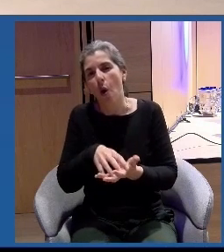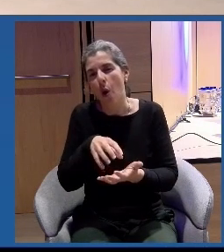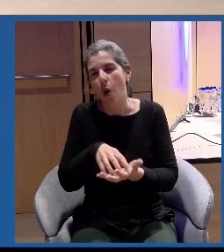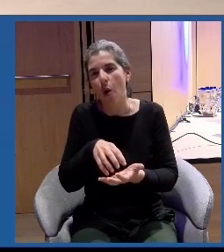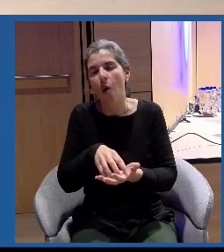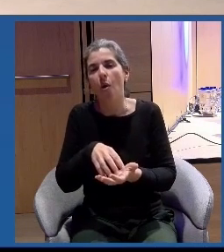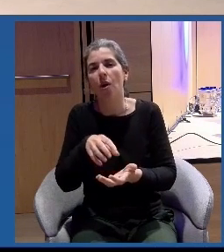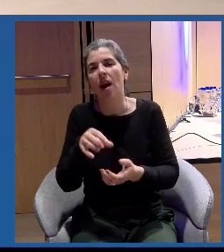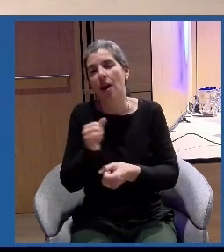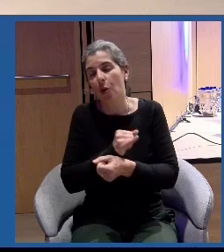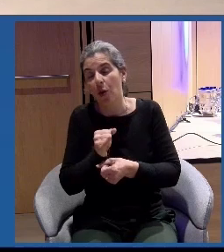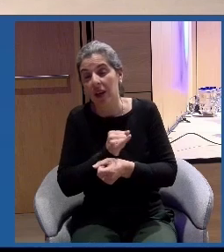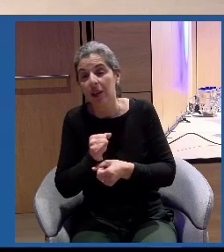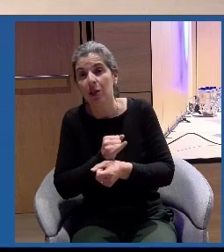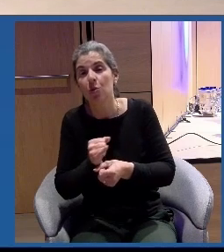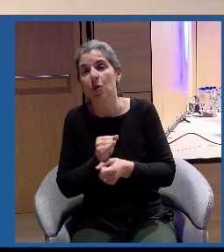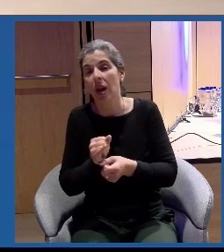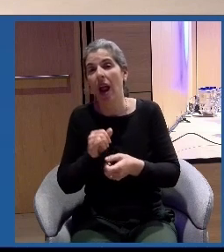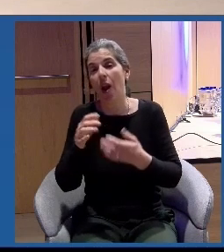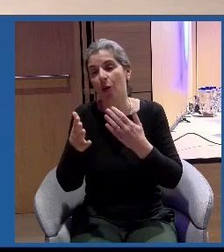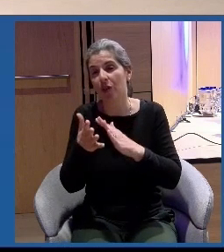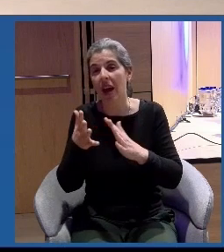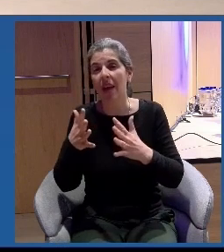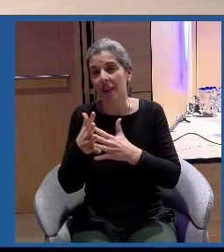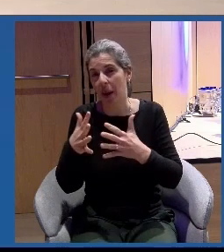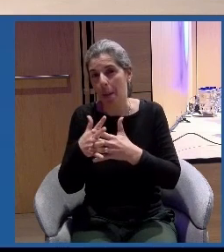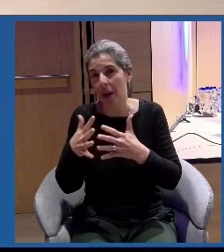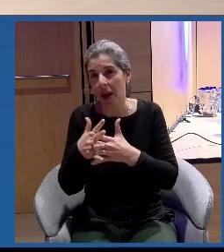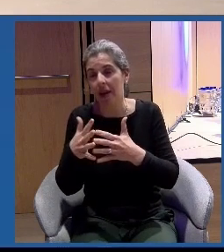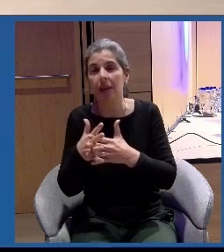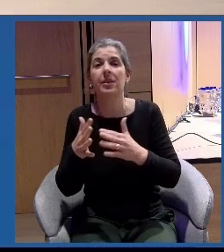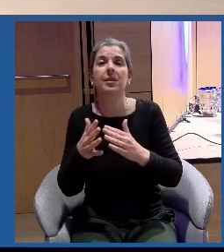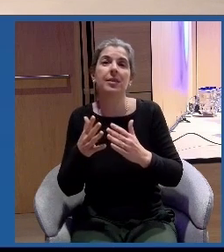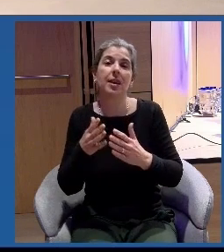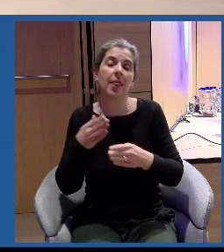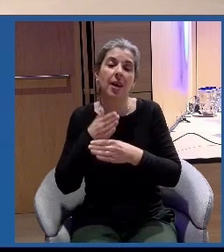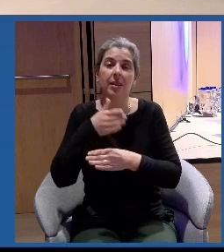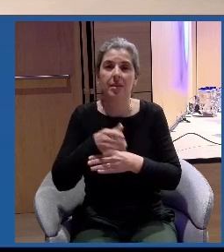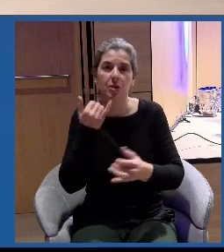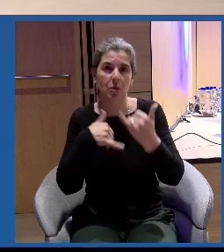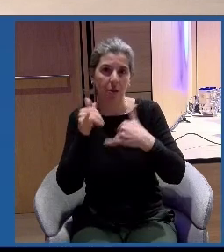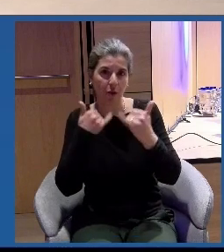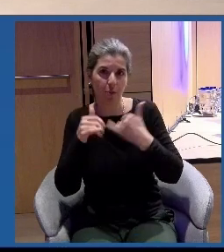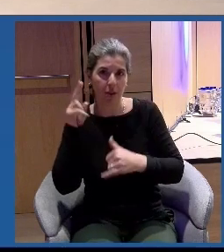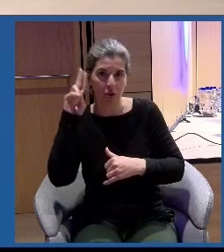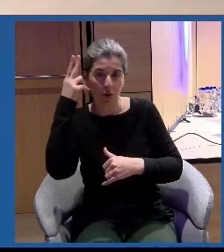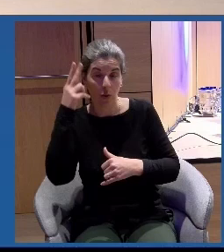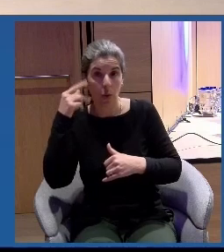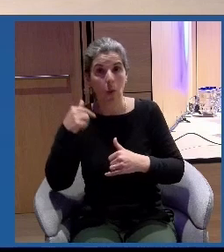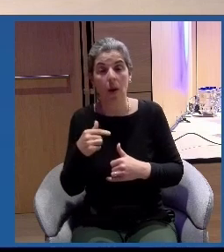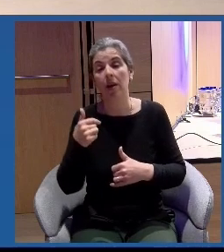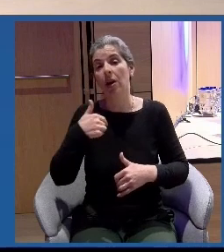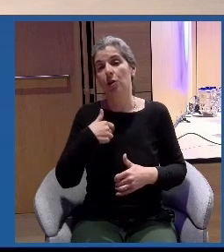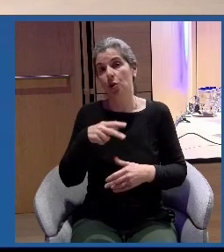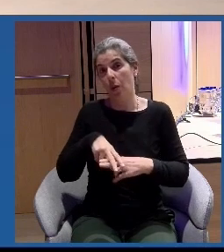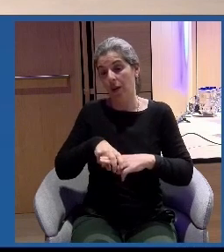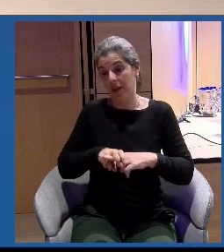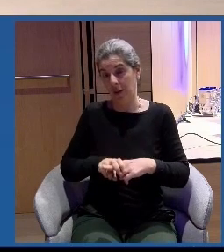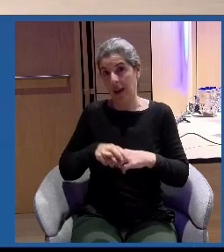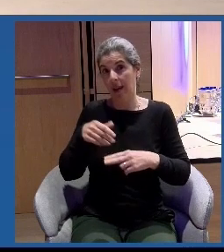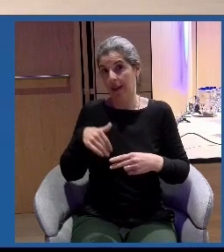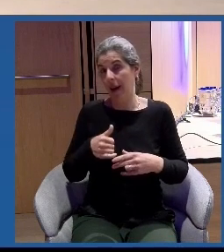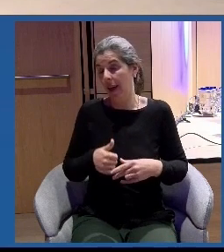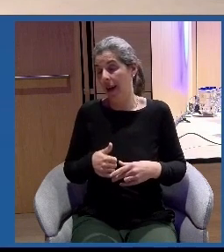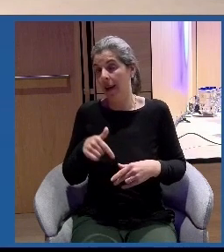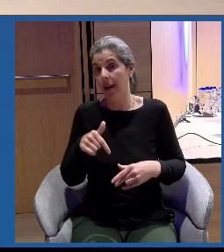y transparencia, acceso a la información y transparencia de Uruguay. Me tocó a mí estar hoy aquí sentada, pero en realidad atrás tenemos